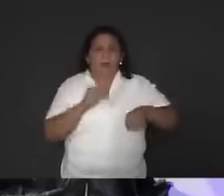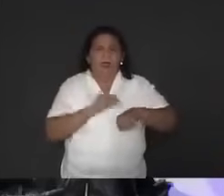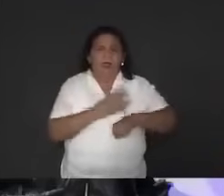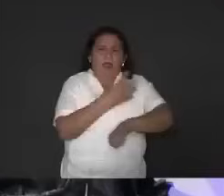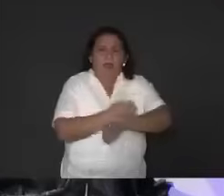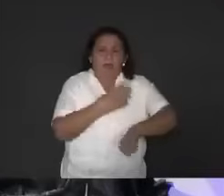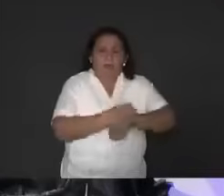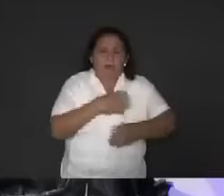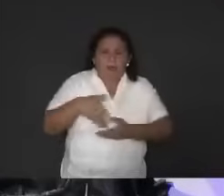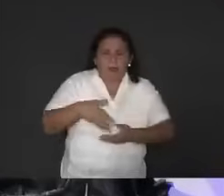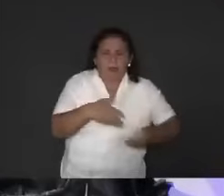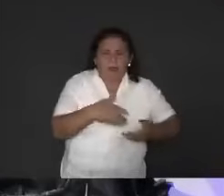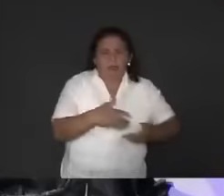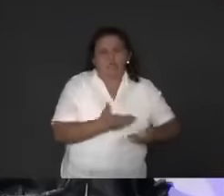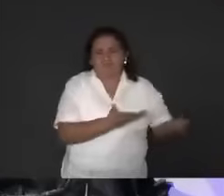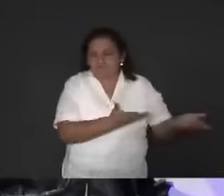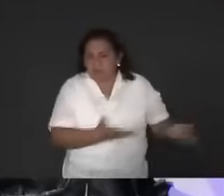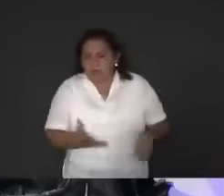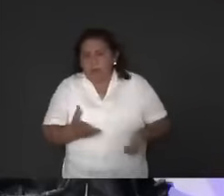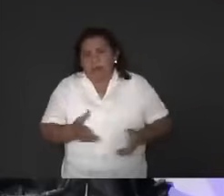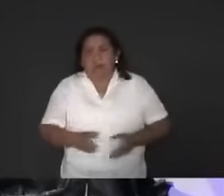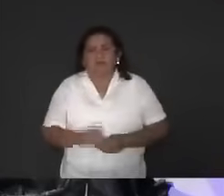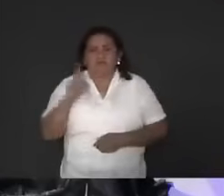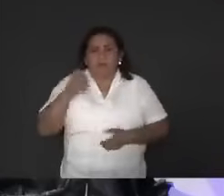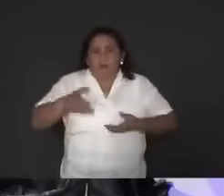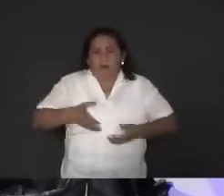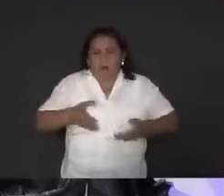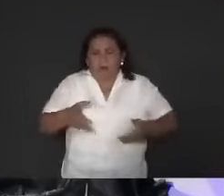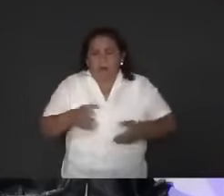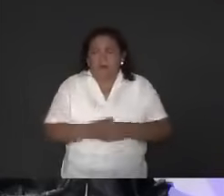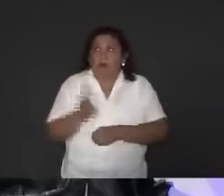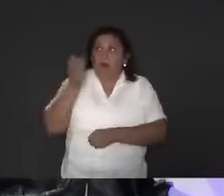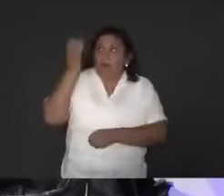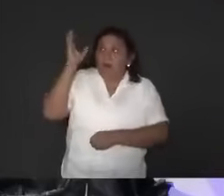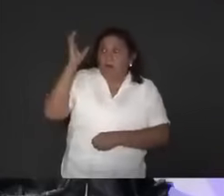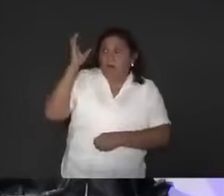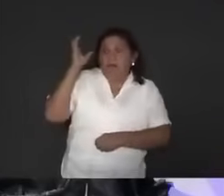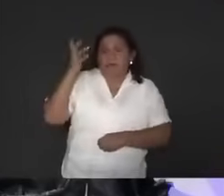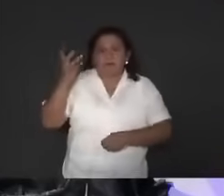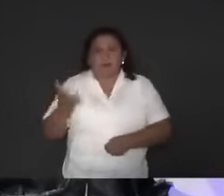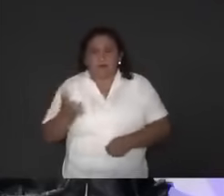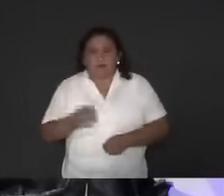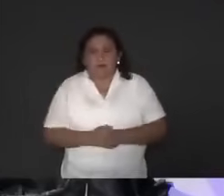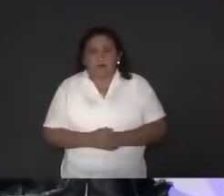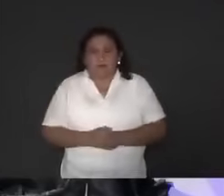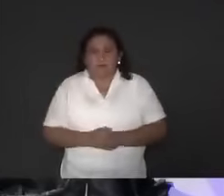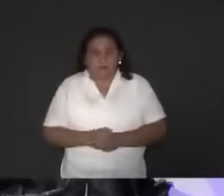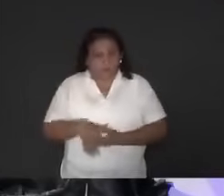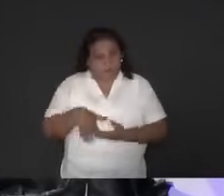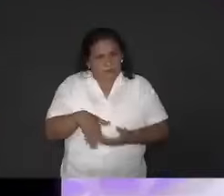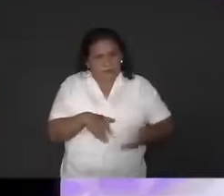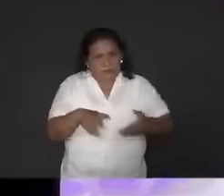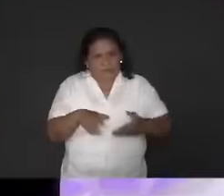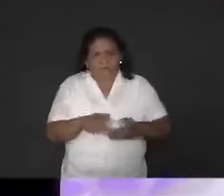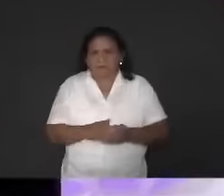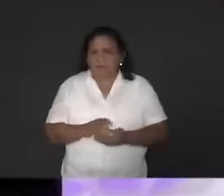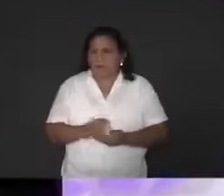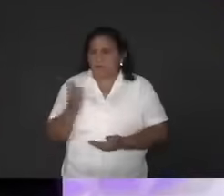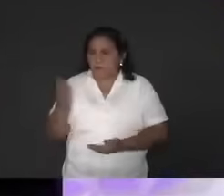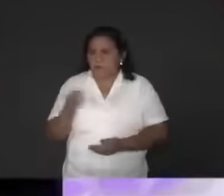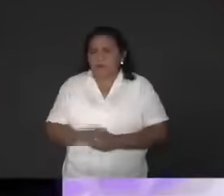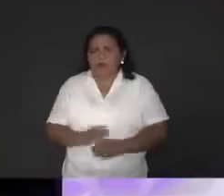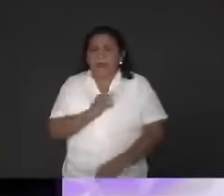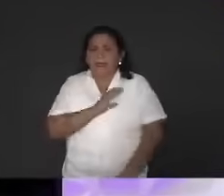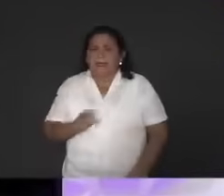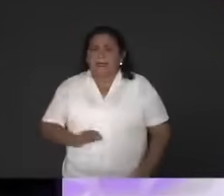calles, llevar agua potable, alumbrado público y reparar carreteras. Gracias, candidato. Gracias, candidato. Adelante, candidato